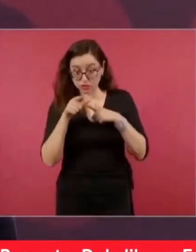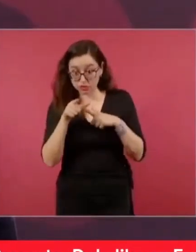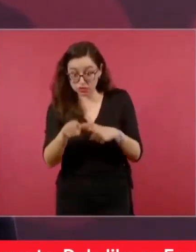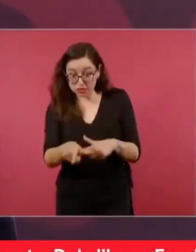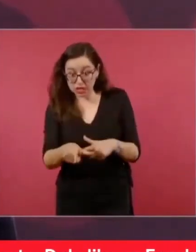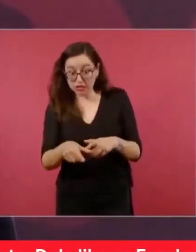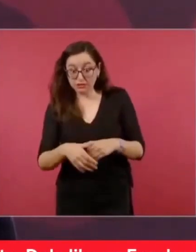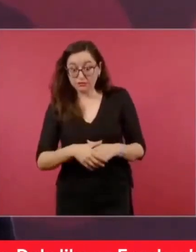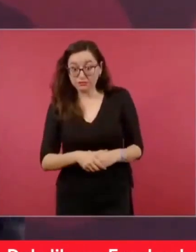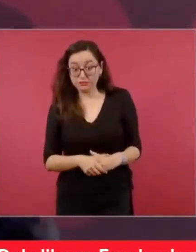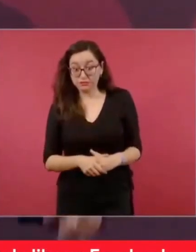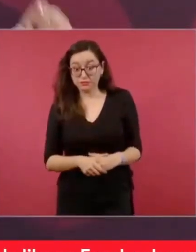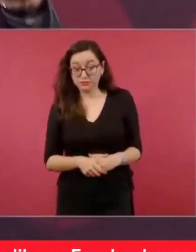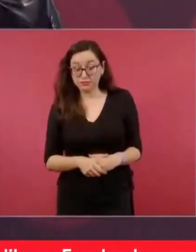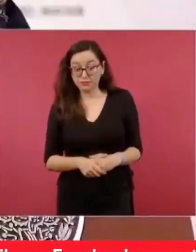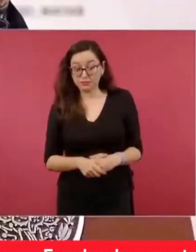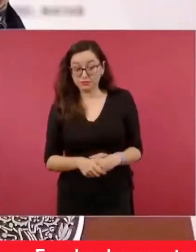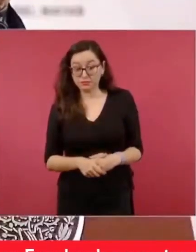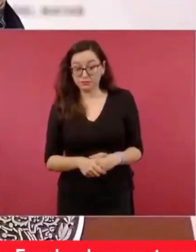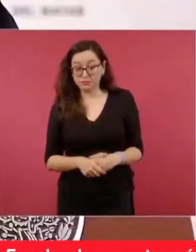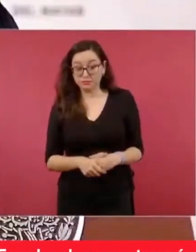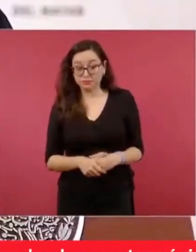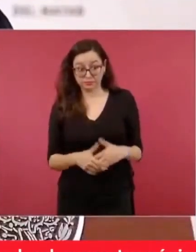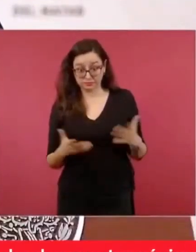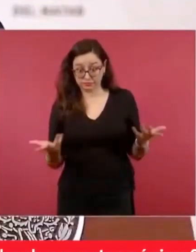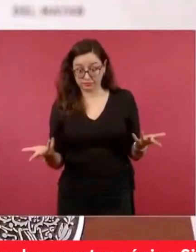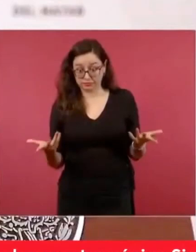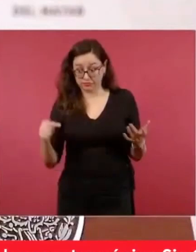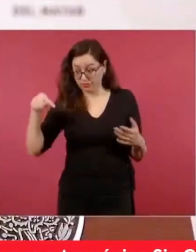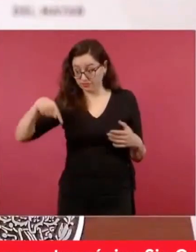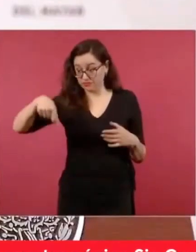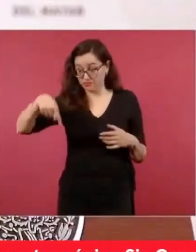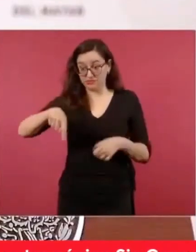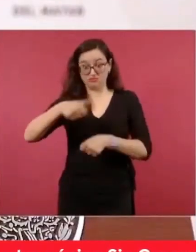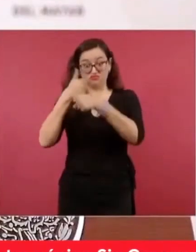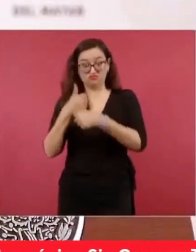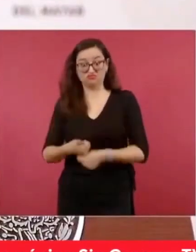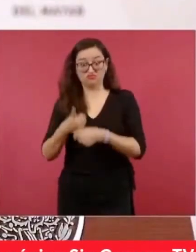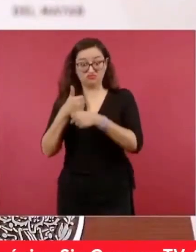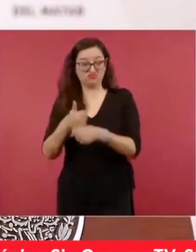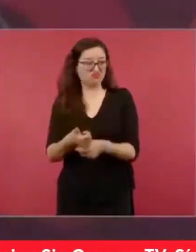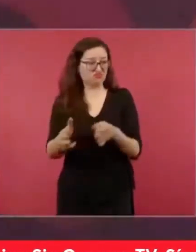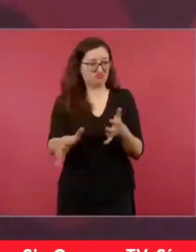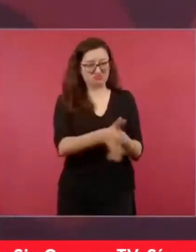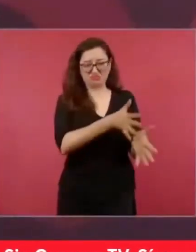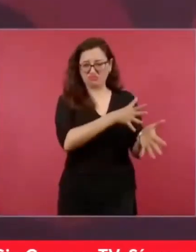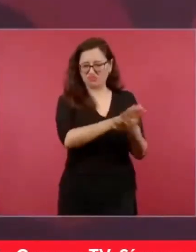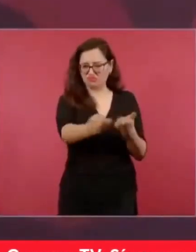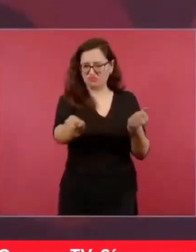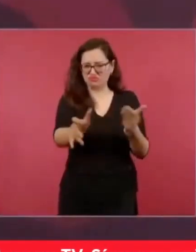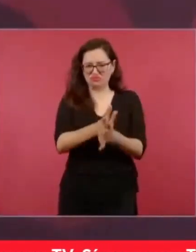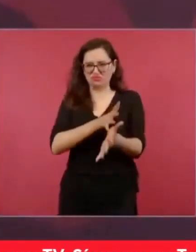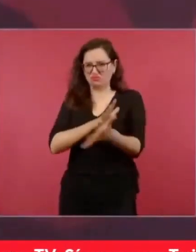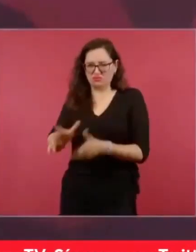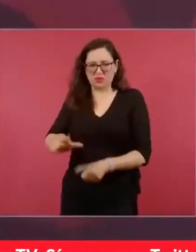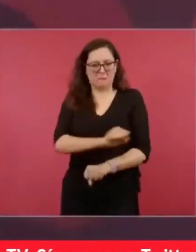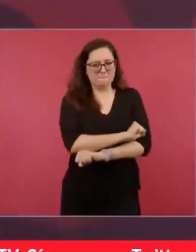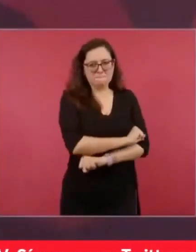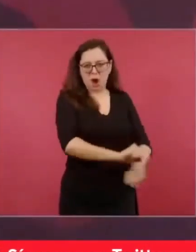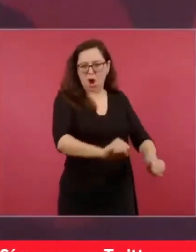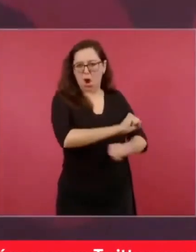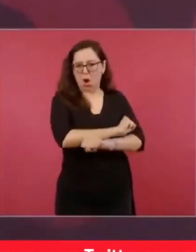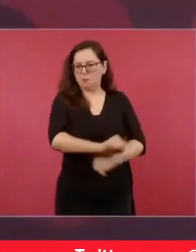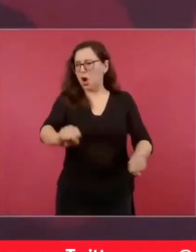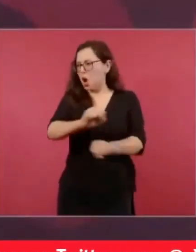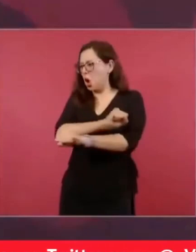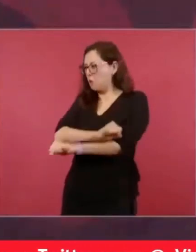territorio porque un dato que eso no lo van a escuchar en Televisa